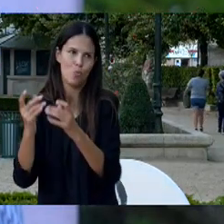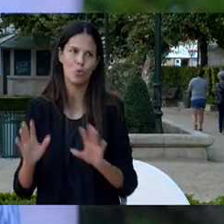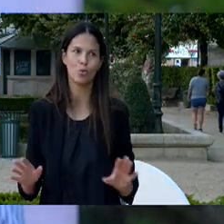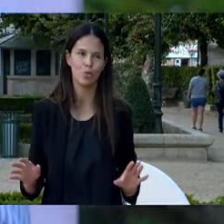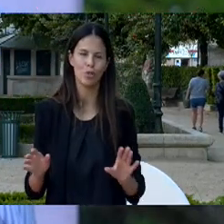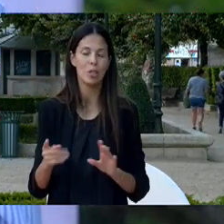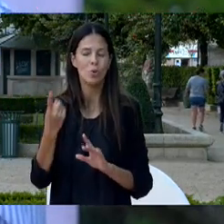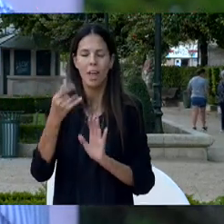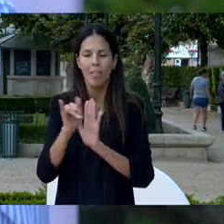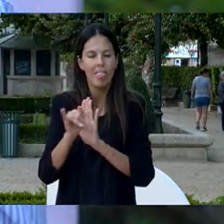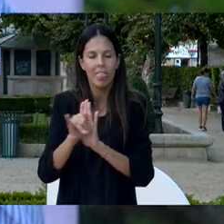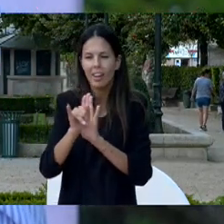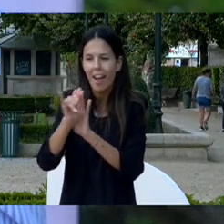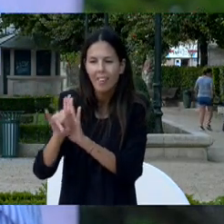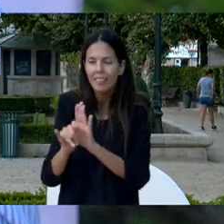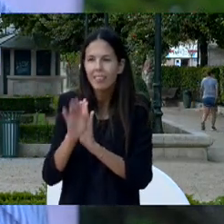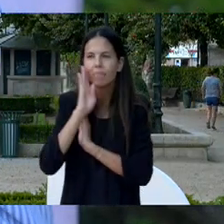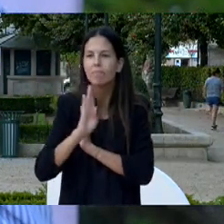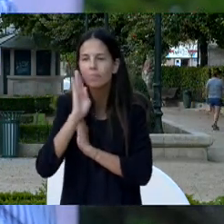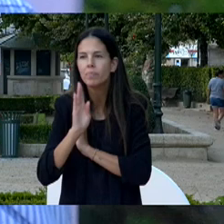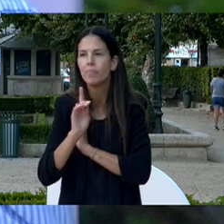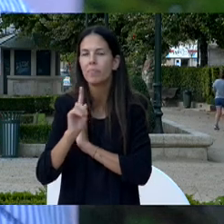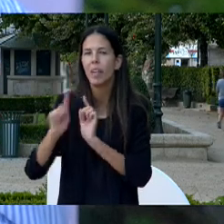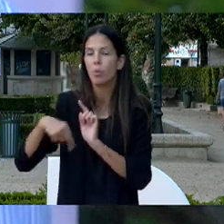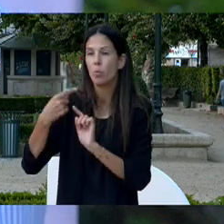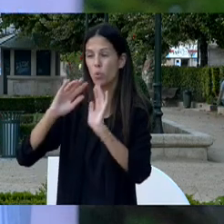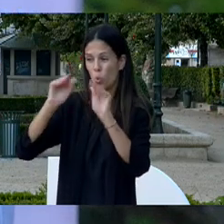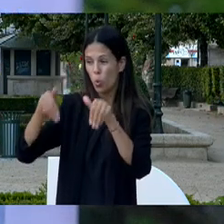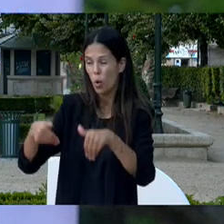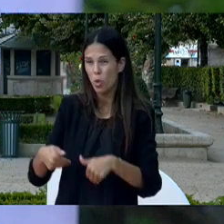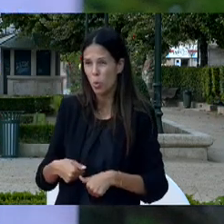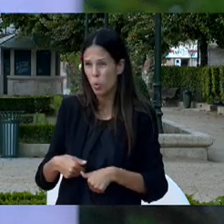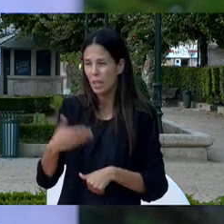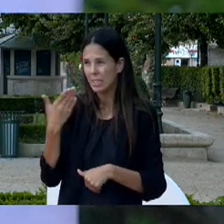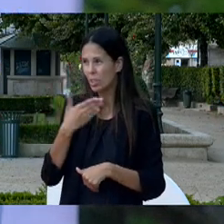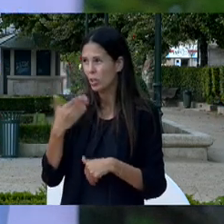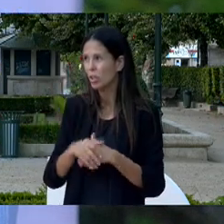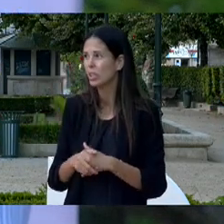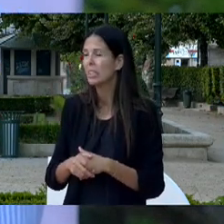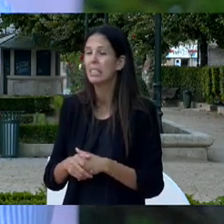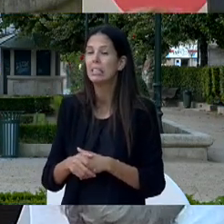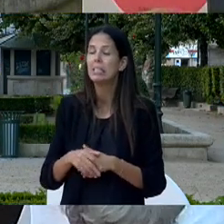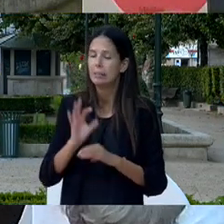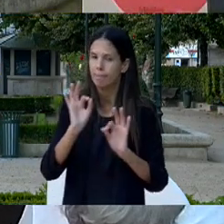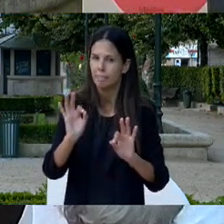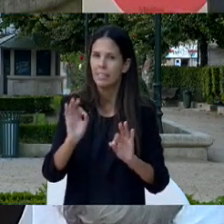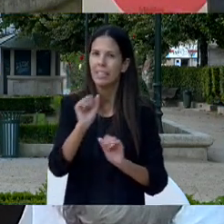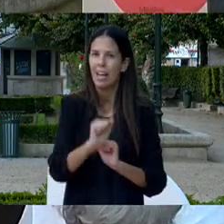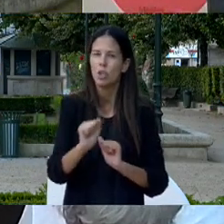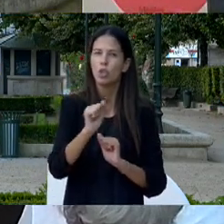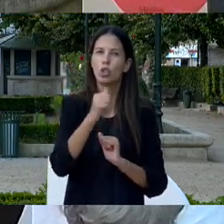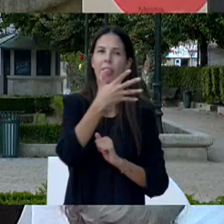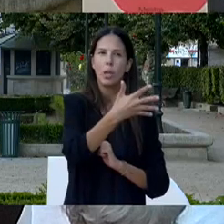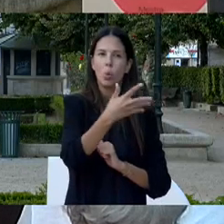proximidade que será moito maior cando ven de volta todavía a Pontevedra. Non sei se... Exactamente, no ano